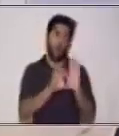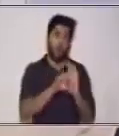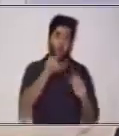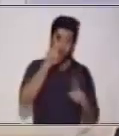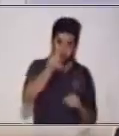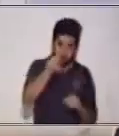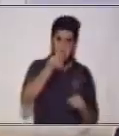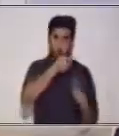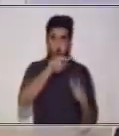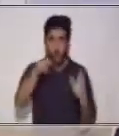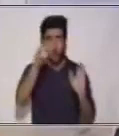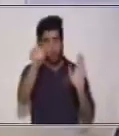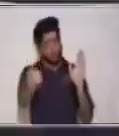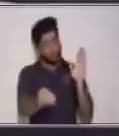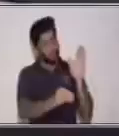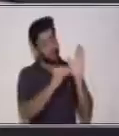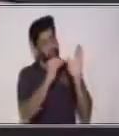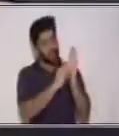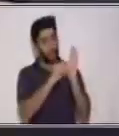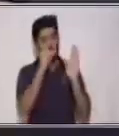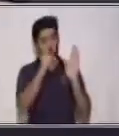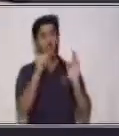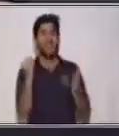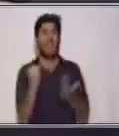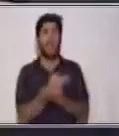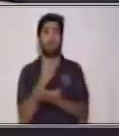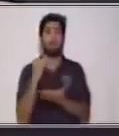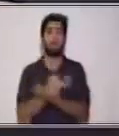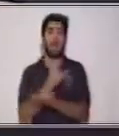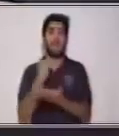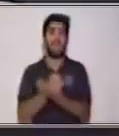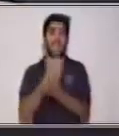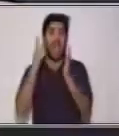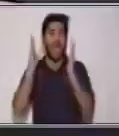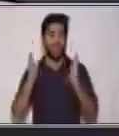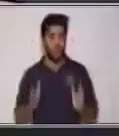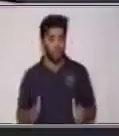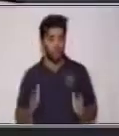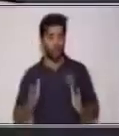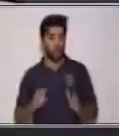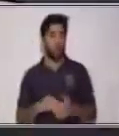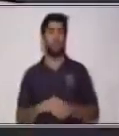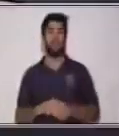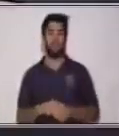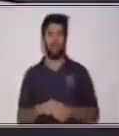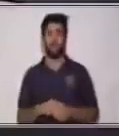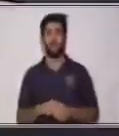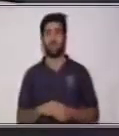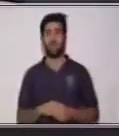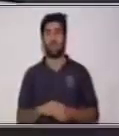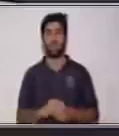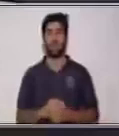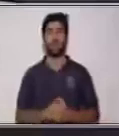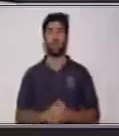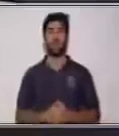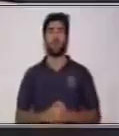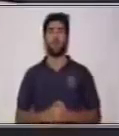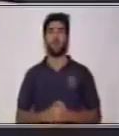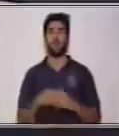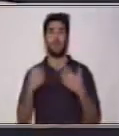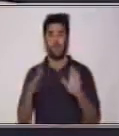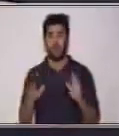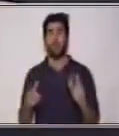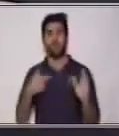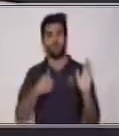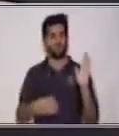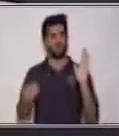casita, eres el investigador. Muy bien. Ahora nosotros tenemos, bueno, ¿qué datos vamos